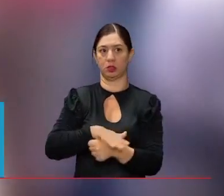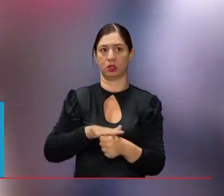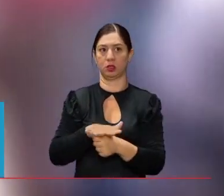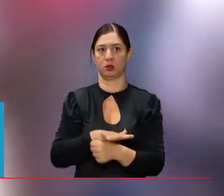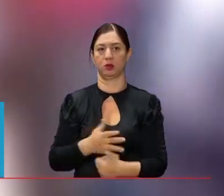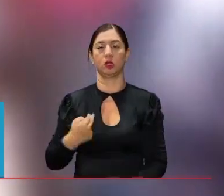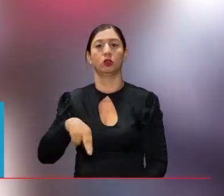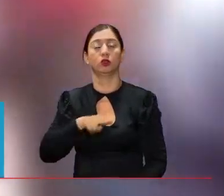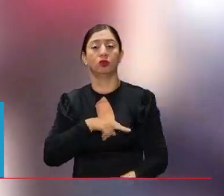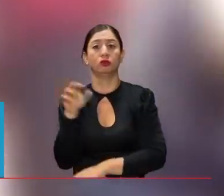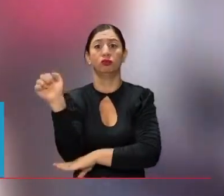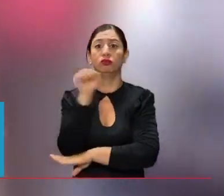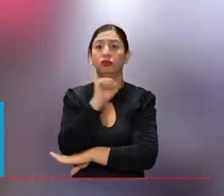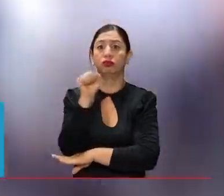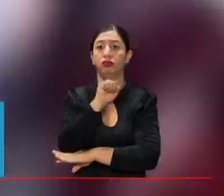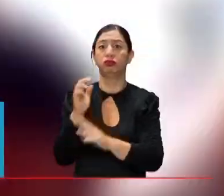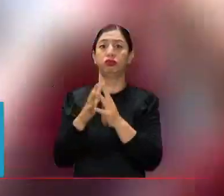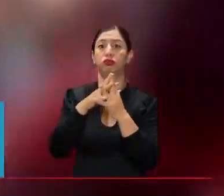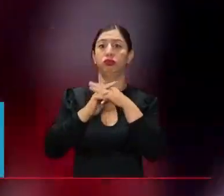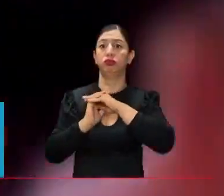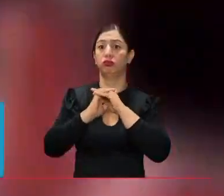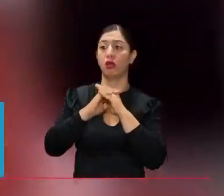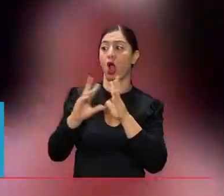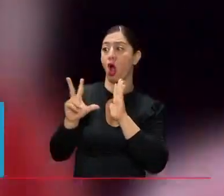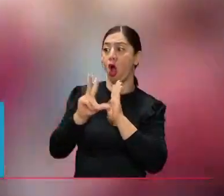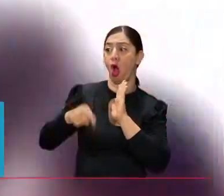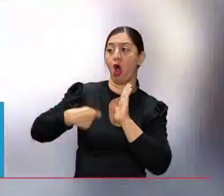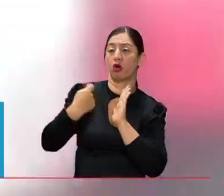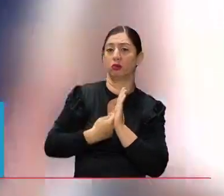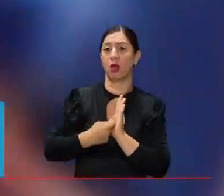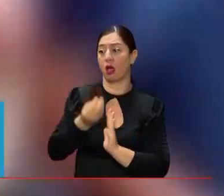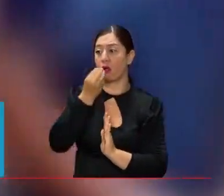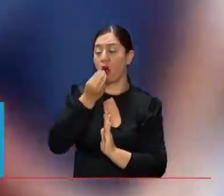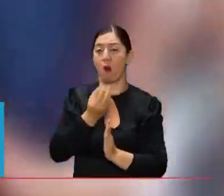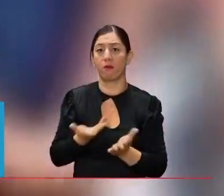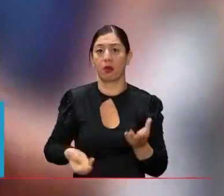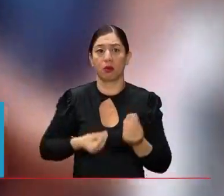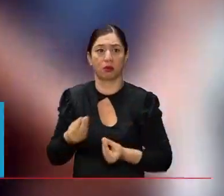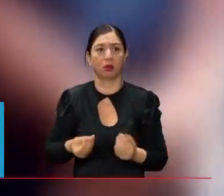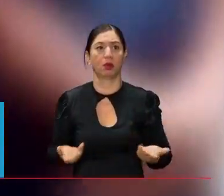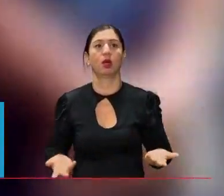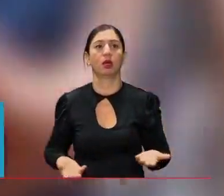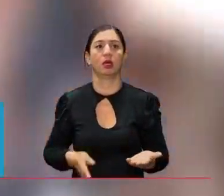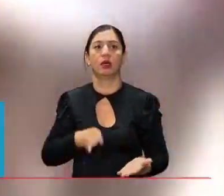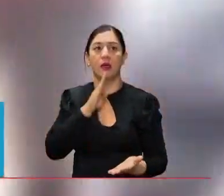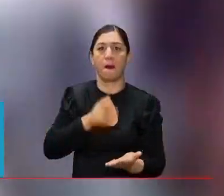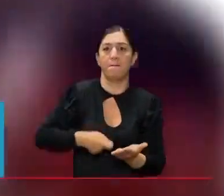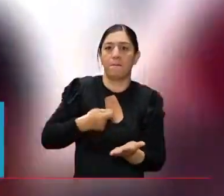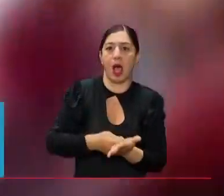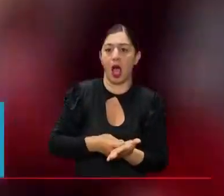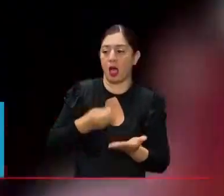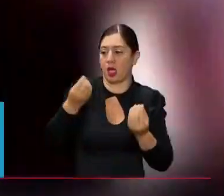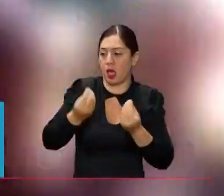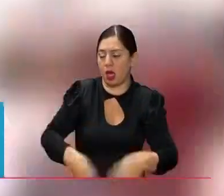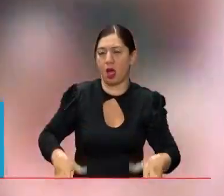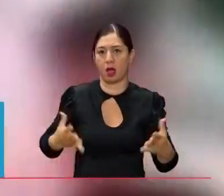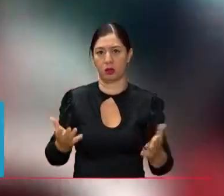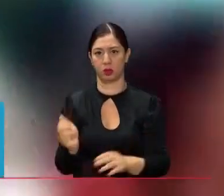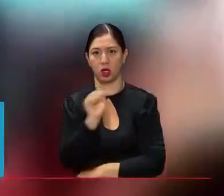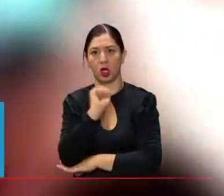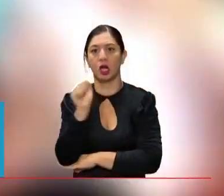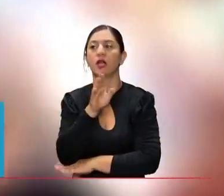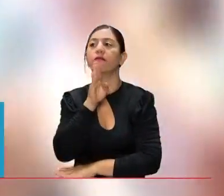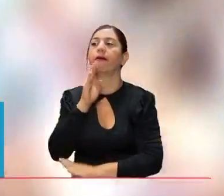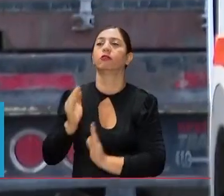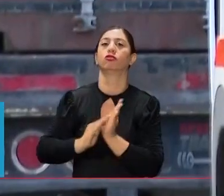los transportadores, a nosotros quién nos paga el hotel, la comida, los gastos de los viáticos de los carros, los costos que se están perdiendo con los carros, ¿quién nos va